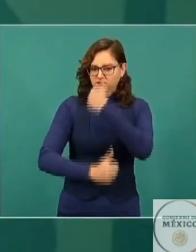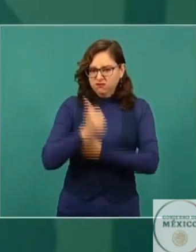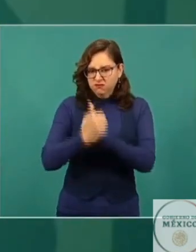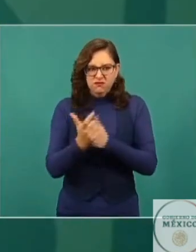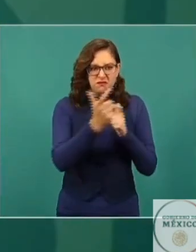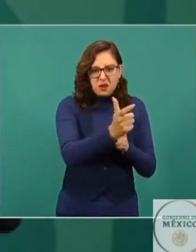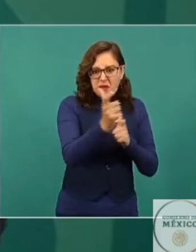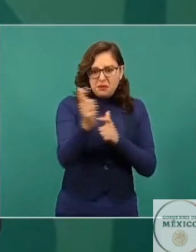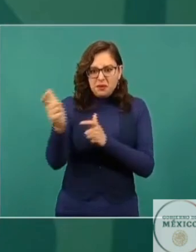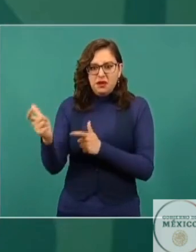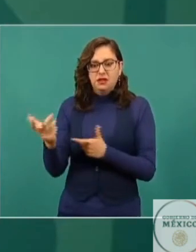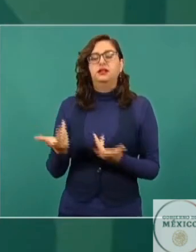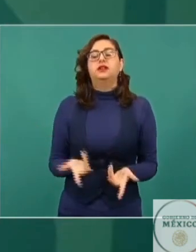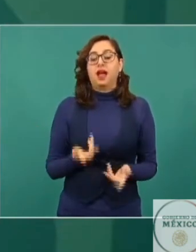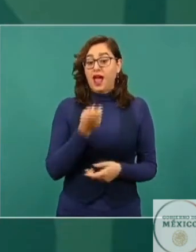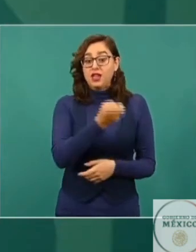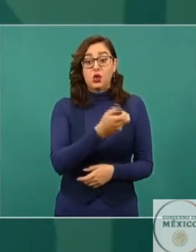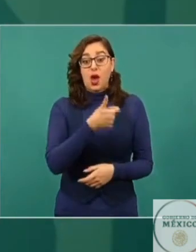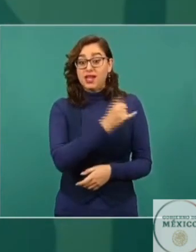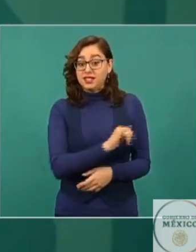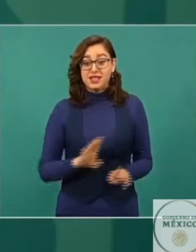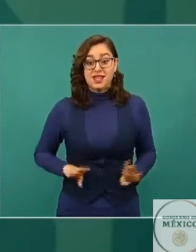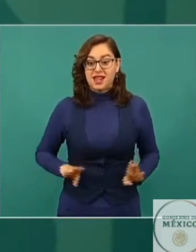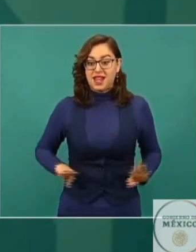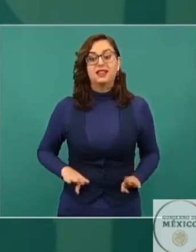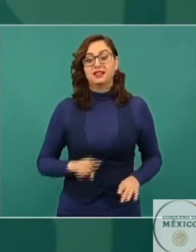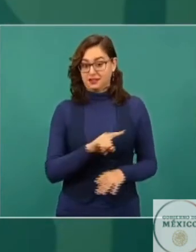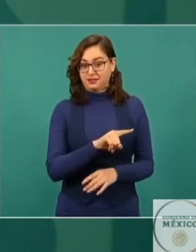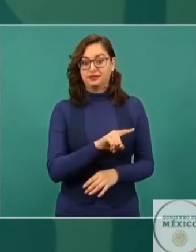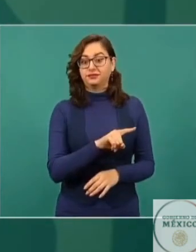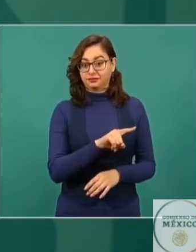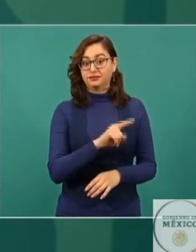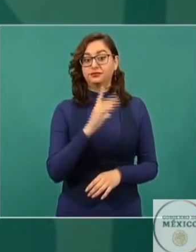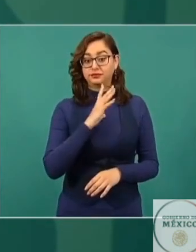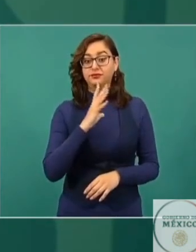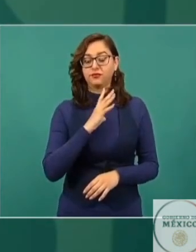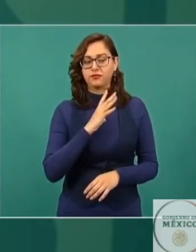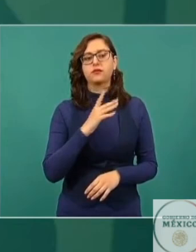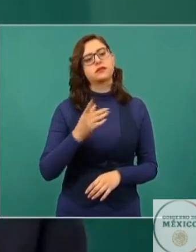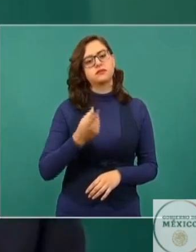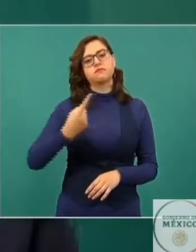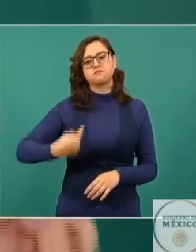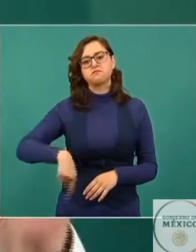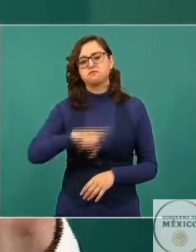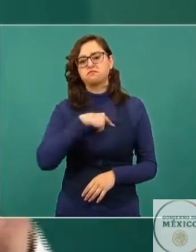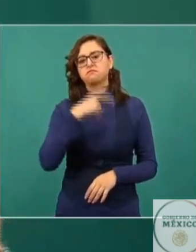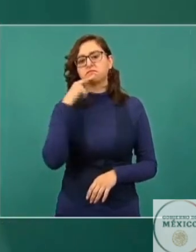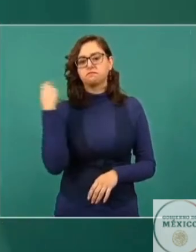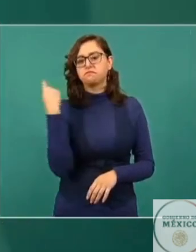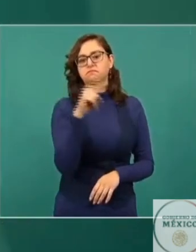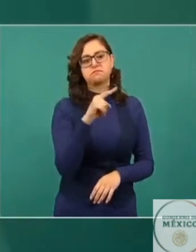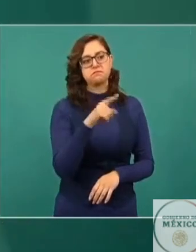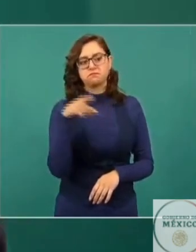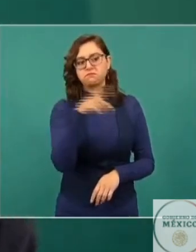diseñadas para ello. Bueno, entonces, las empresas las estamos responsabilizando por negligencia, es el concepto que se usa en la